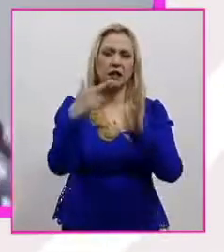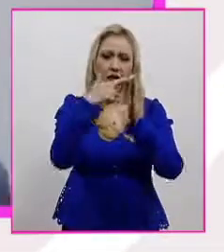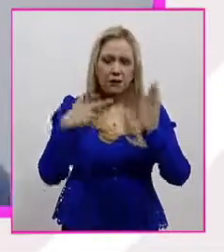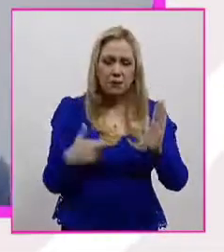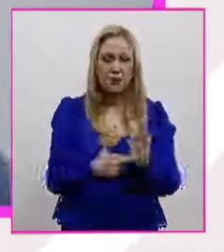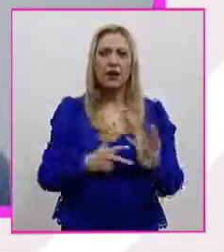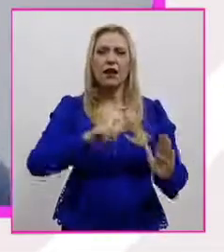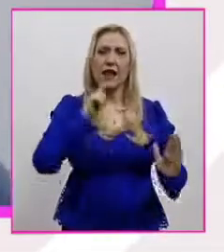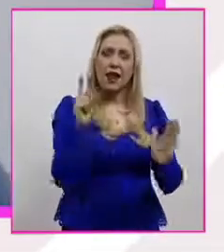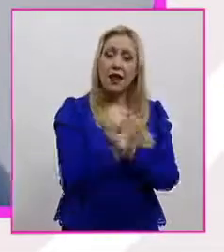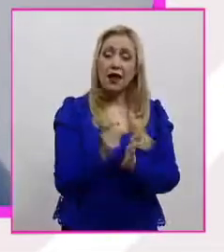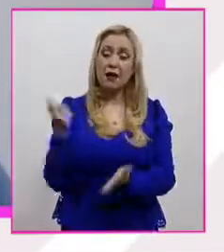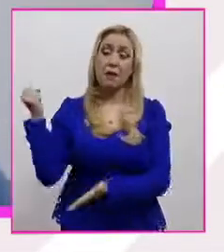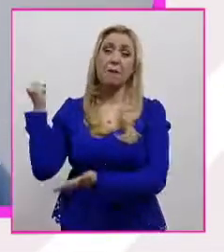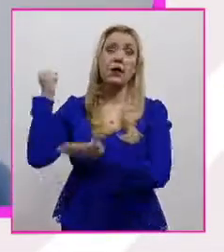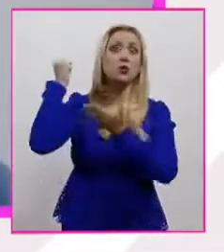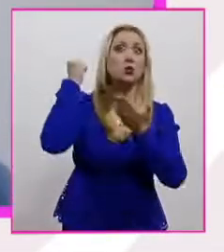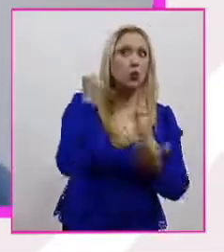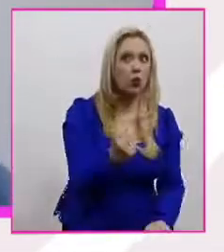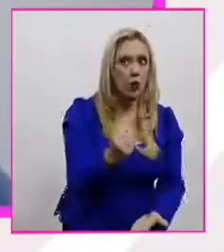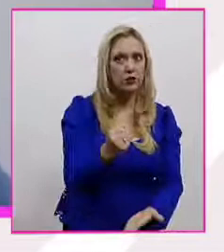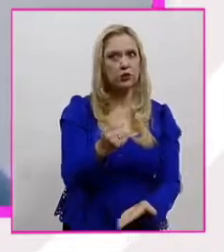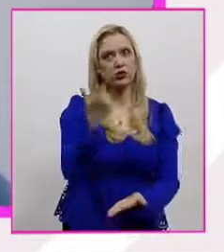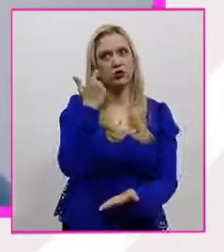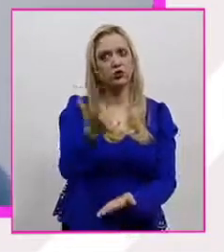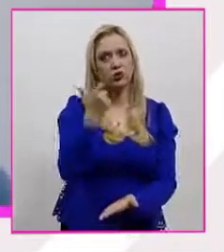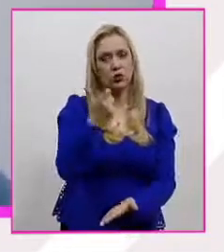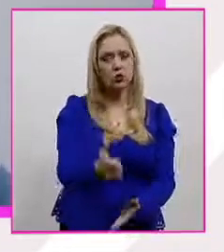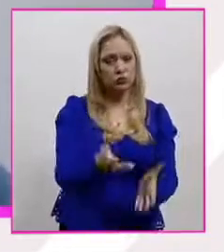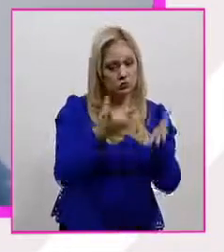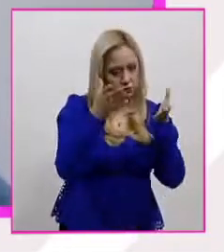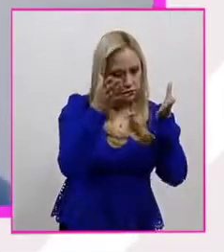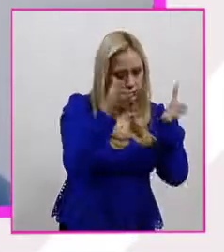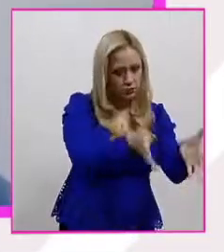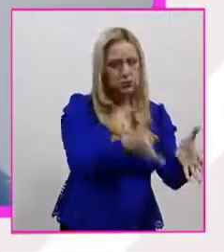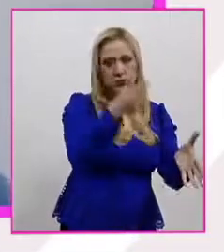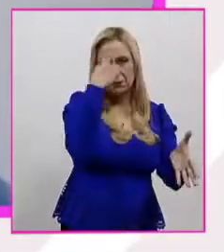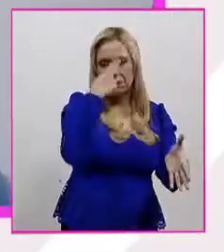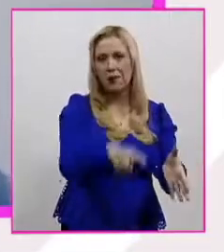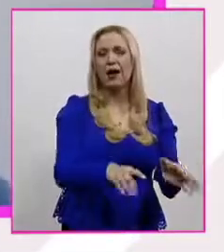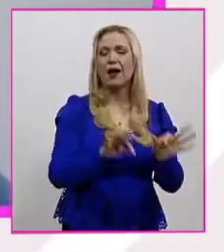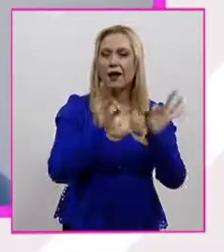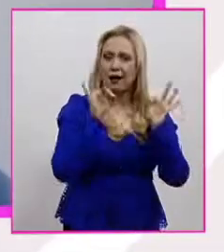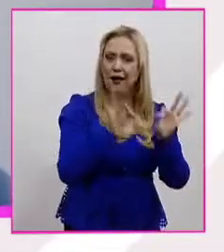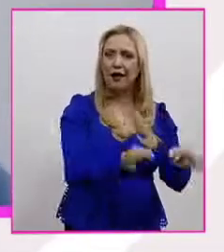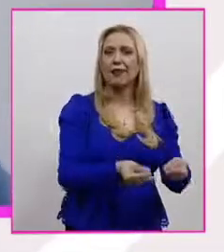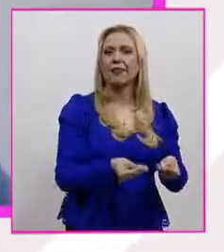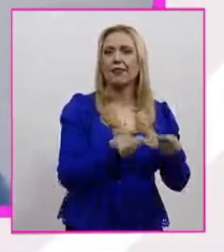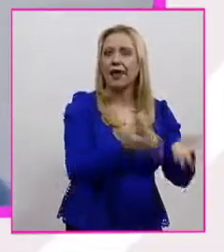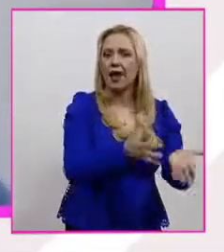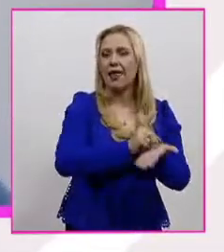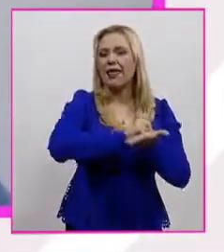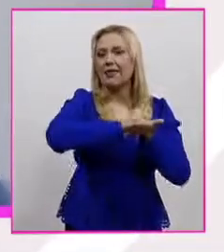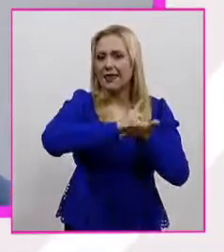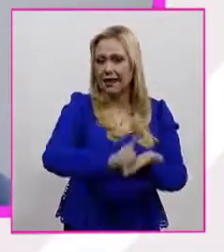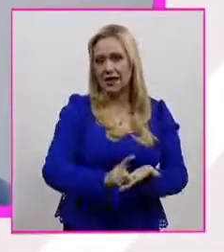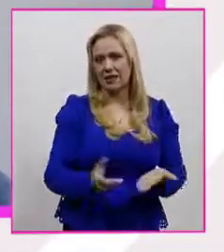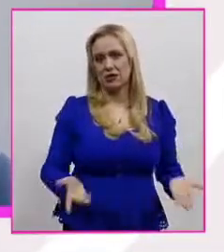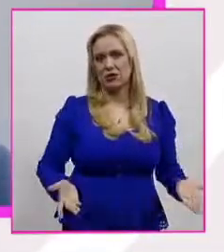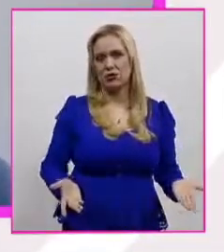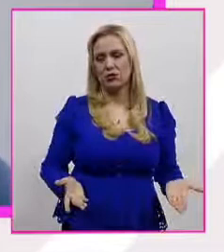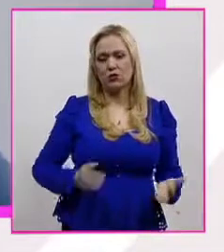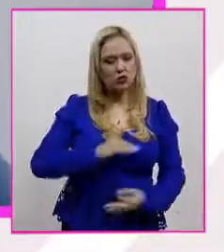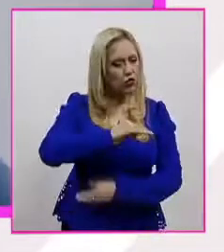y presupuesto específico bien dirigido, ¿no? Todo el presupuesto que no usemos para frenar la discriminación en todos los